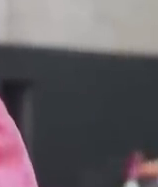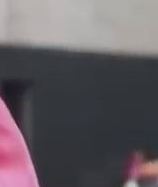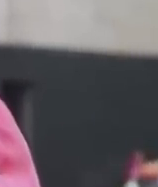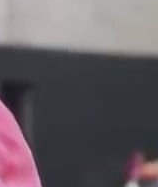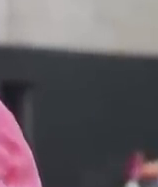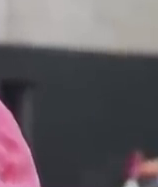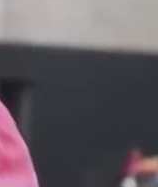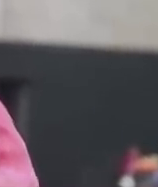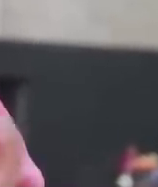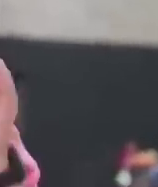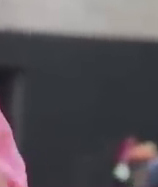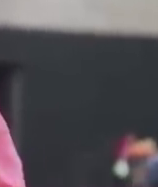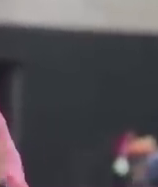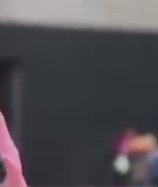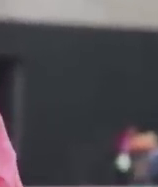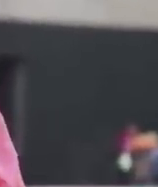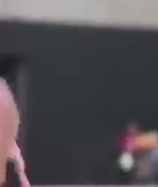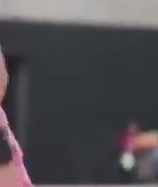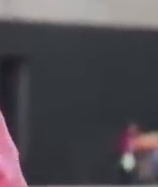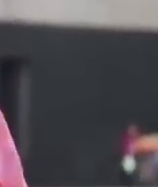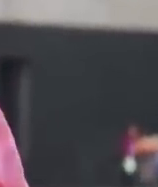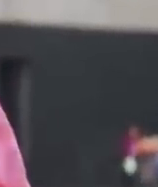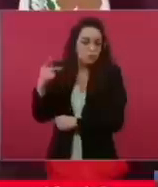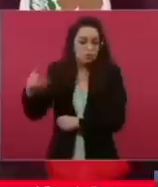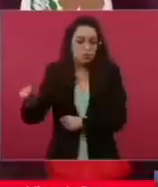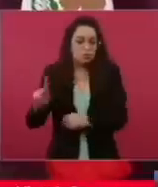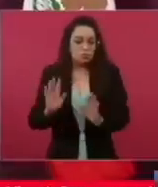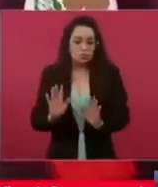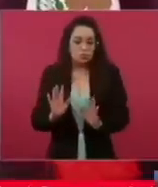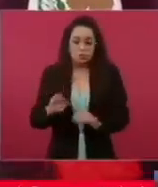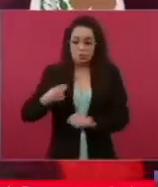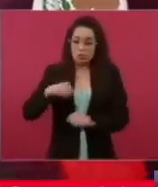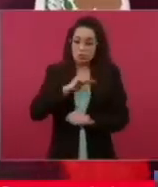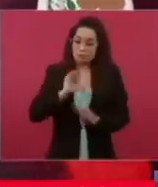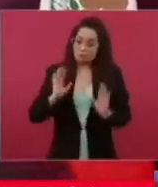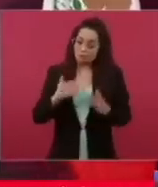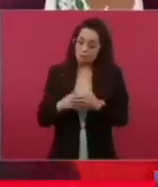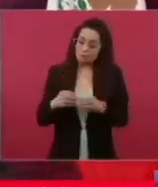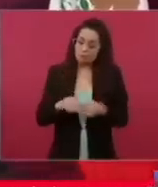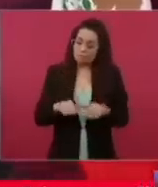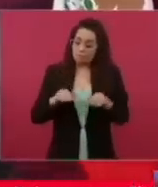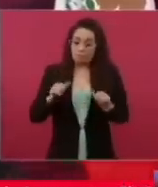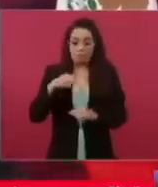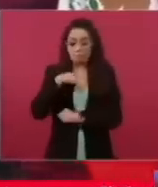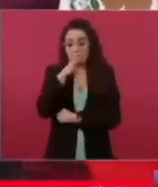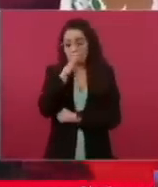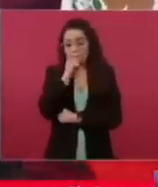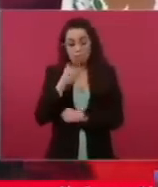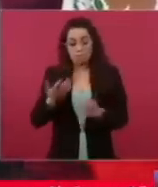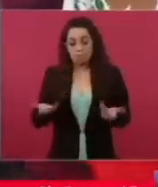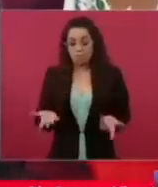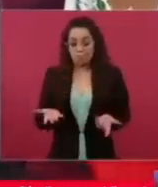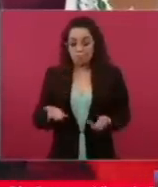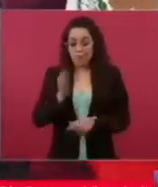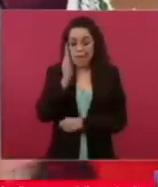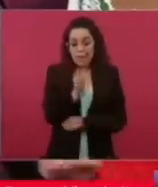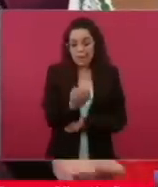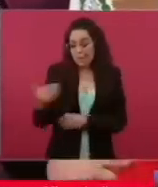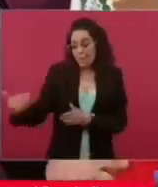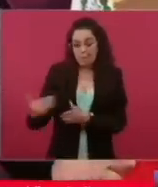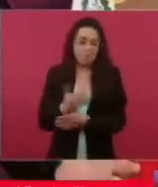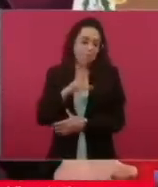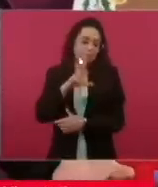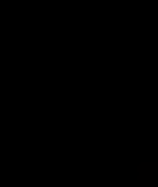réplica. Así que vaya poniéndole fecha. Pues nos reservamos el derecho de admisión. O